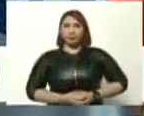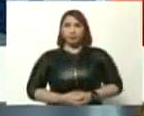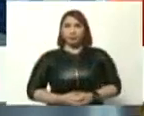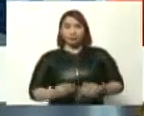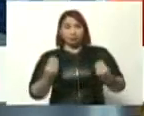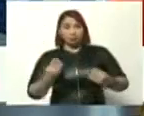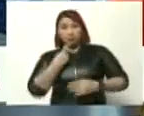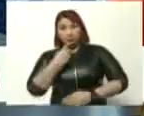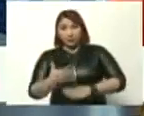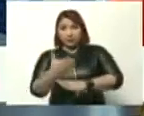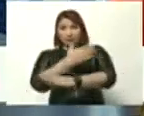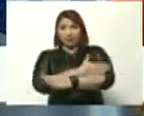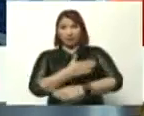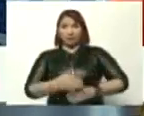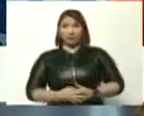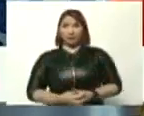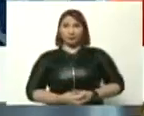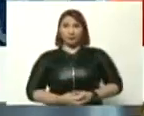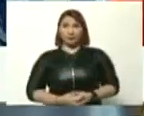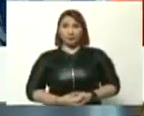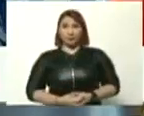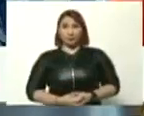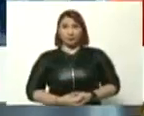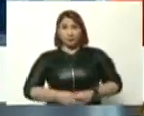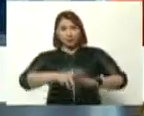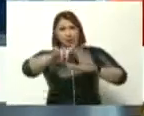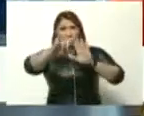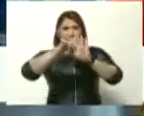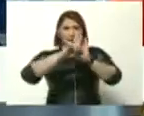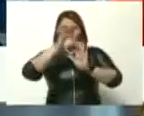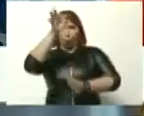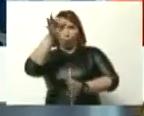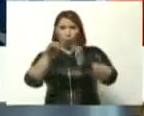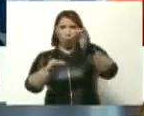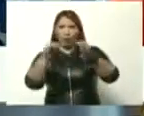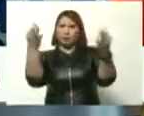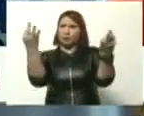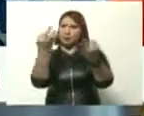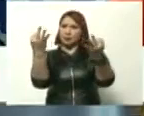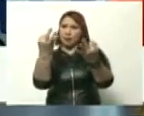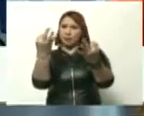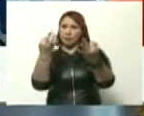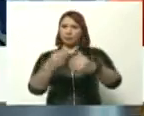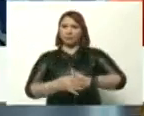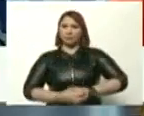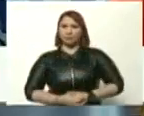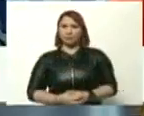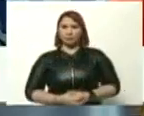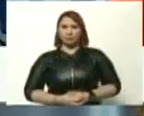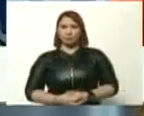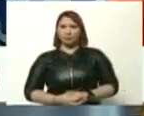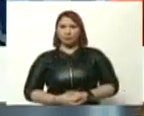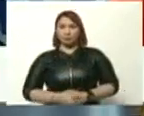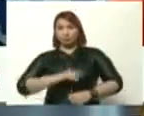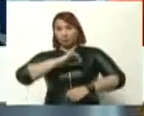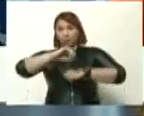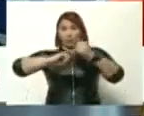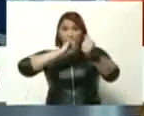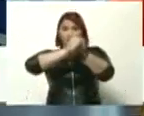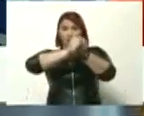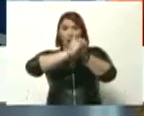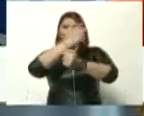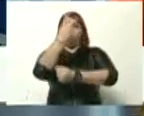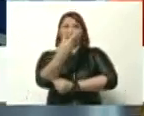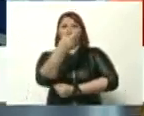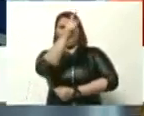dije, la ley, la justicia siempre llega. Fueron detenidos 2 de